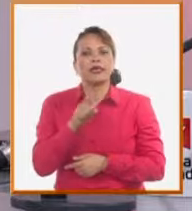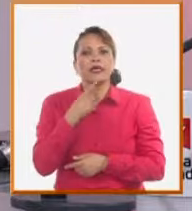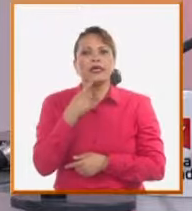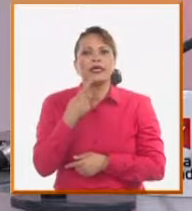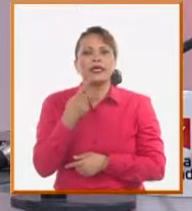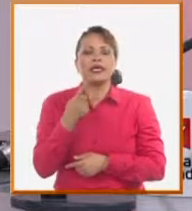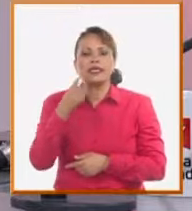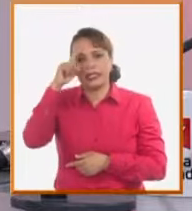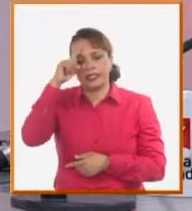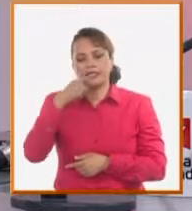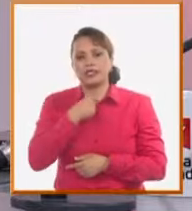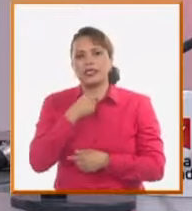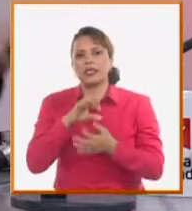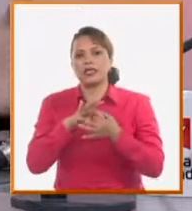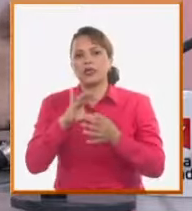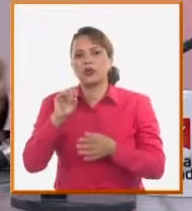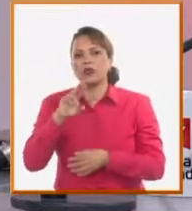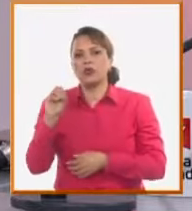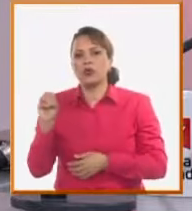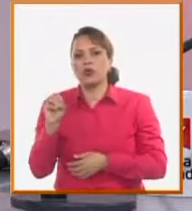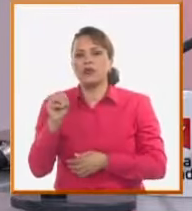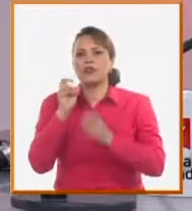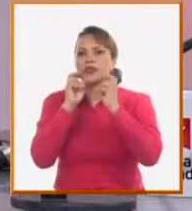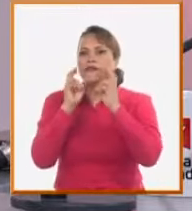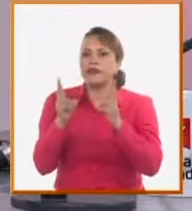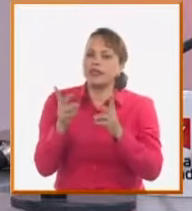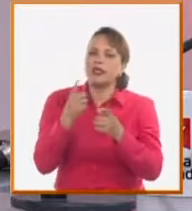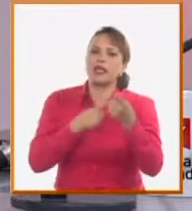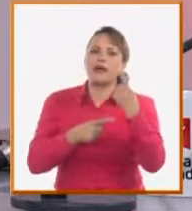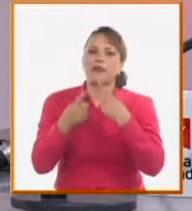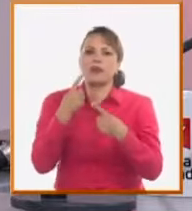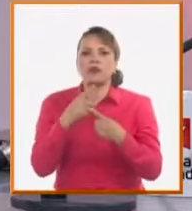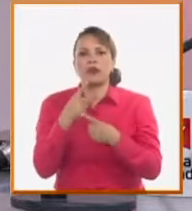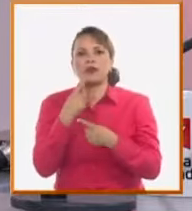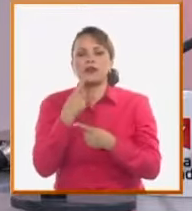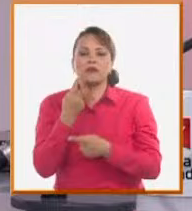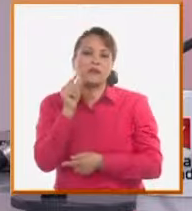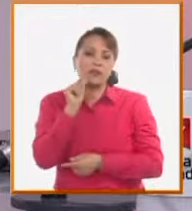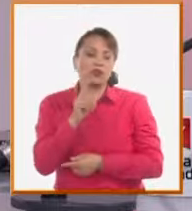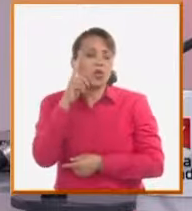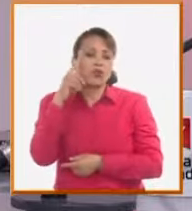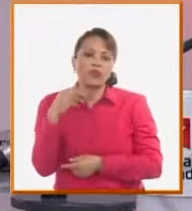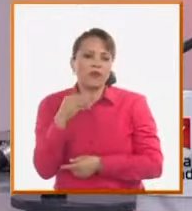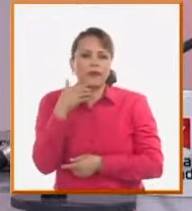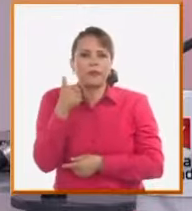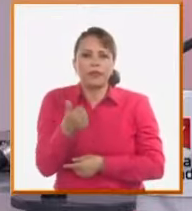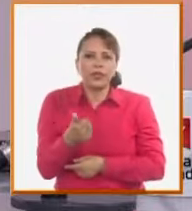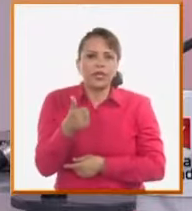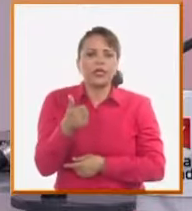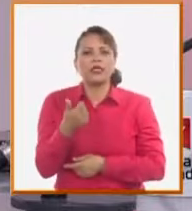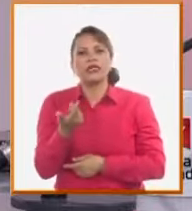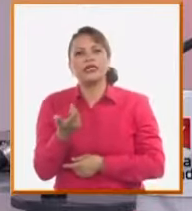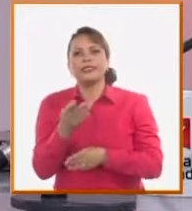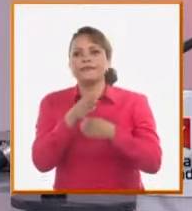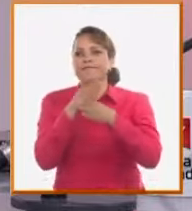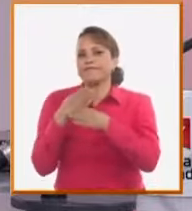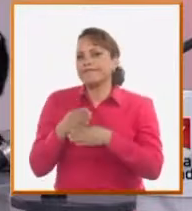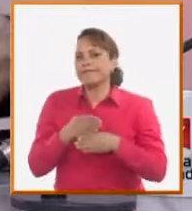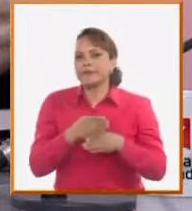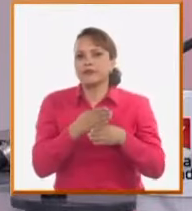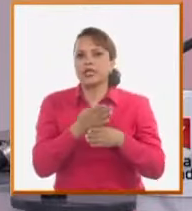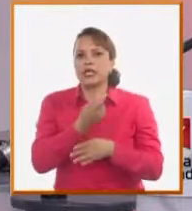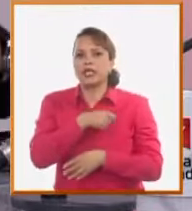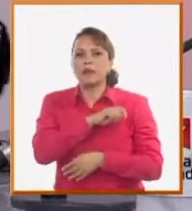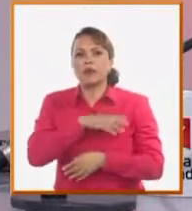es quizás uno de los seguros más novedosos, menos conocidos, menos empleado todavía por la